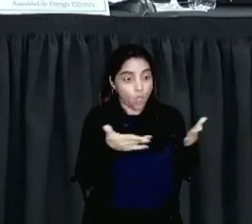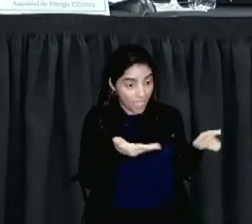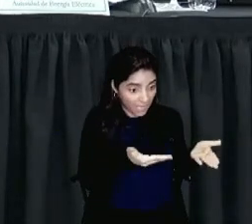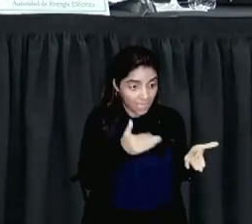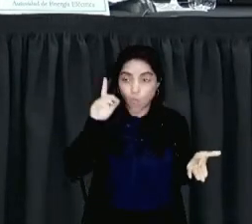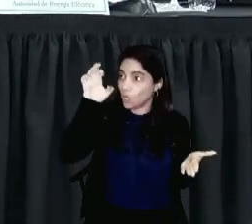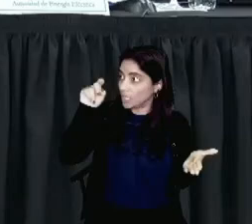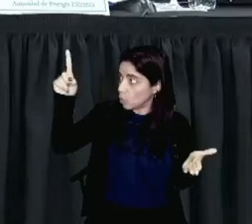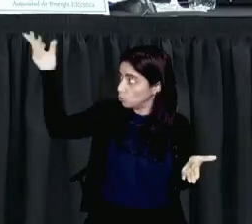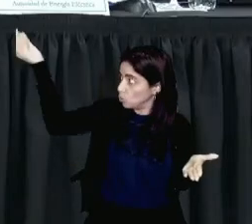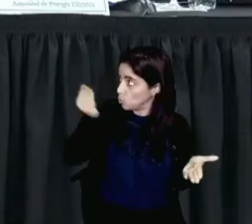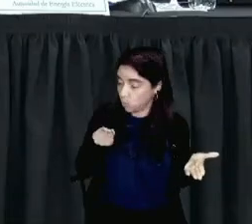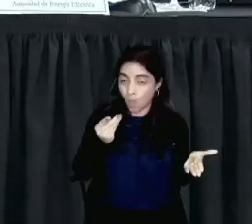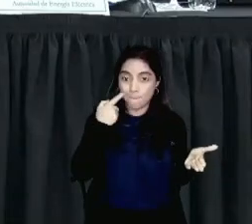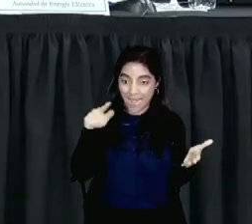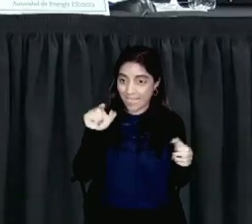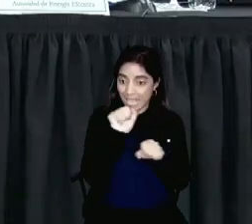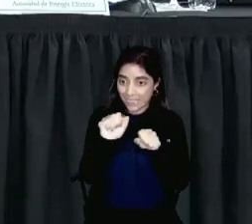eh